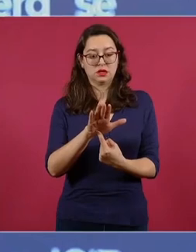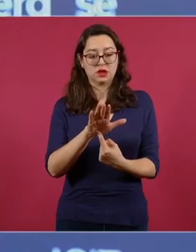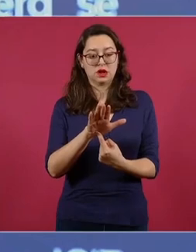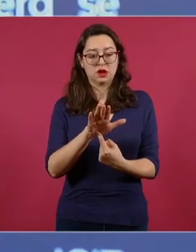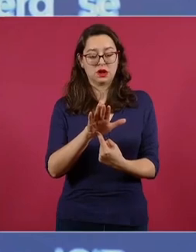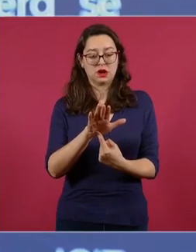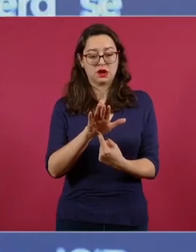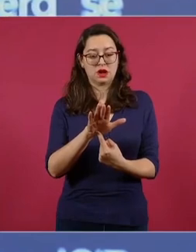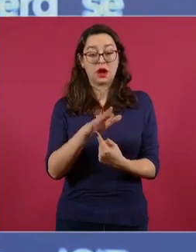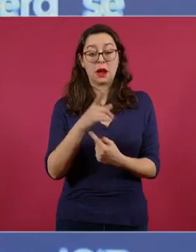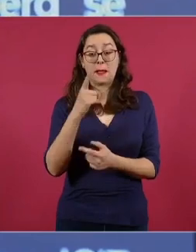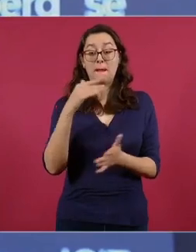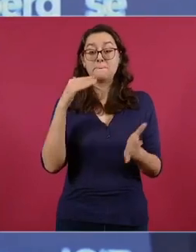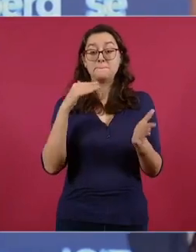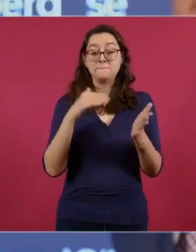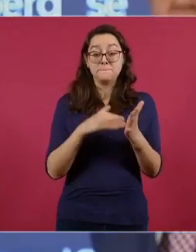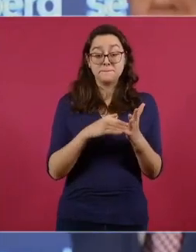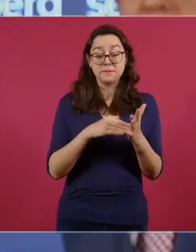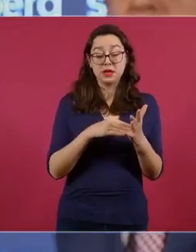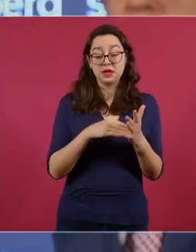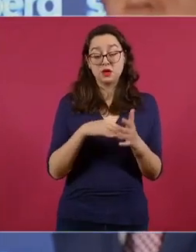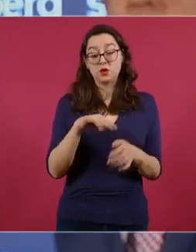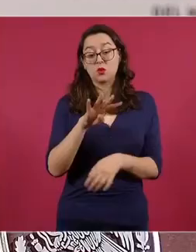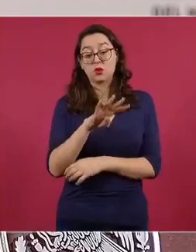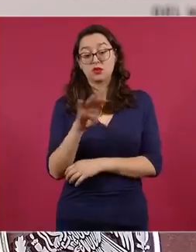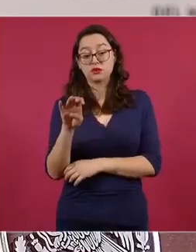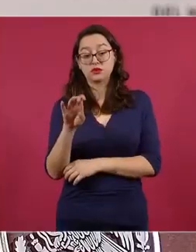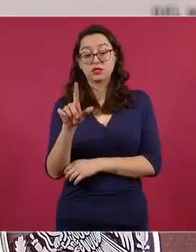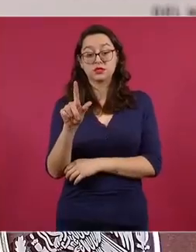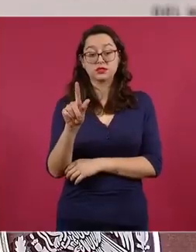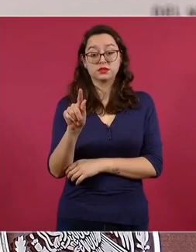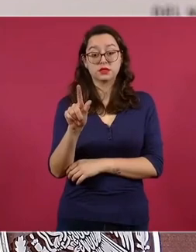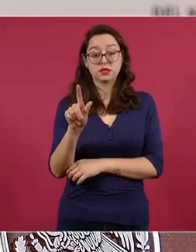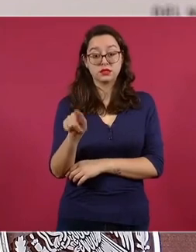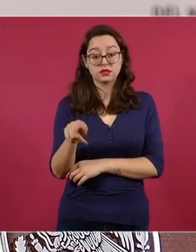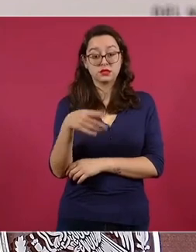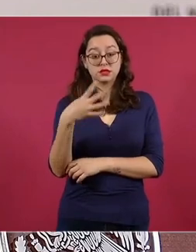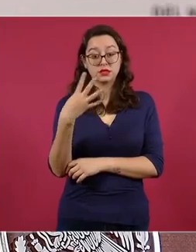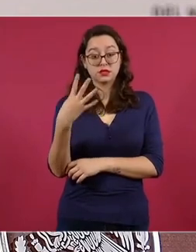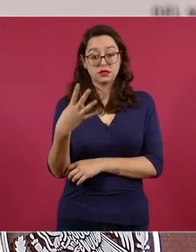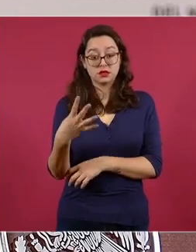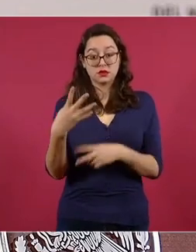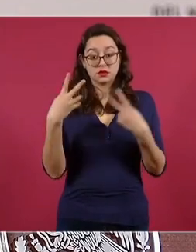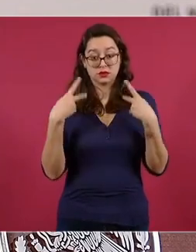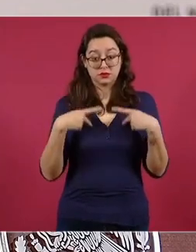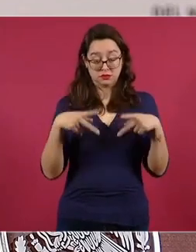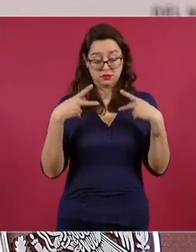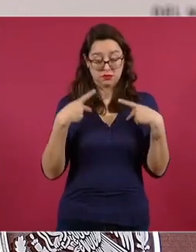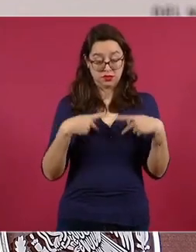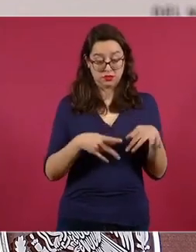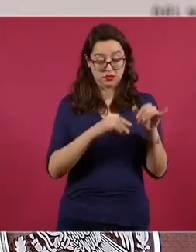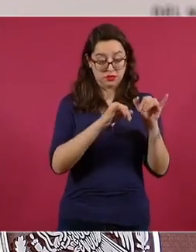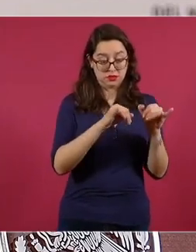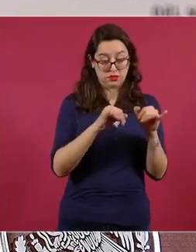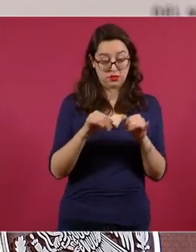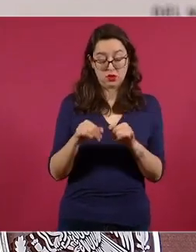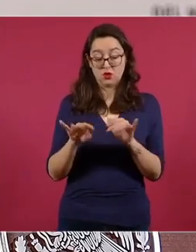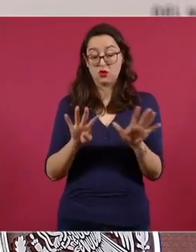que abarcaron 1.474 personas físicas y 911